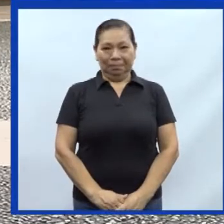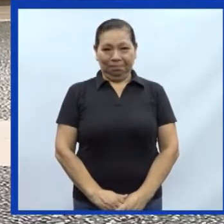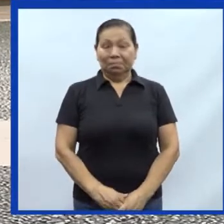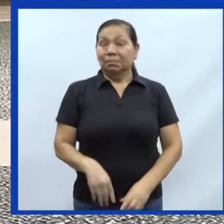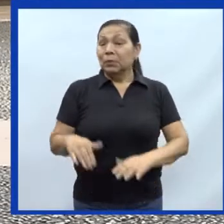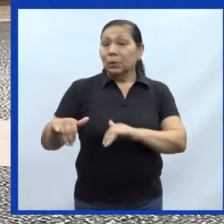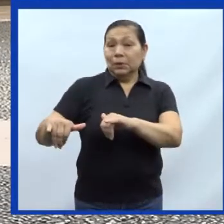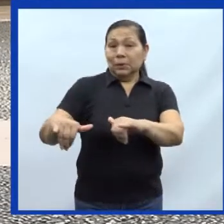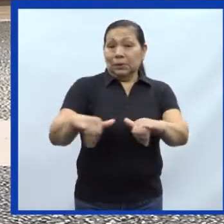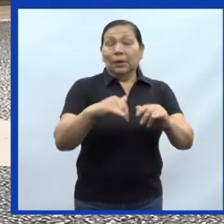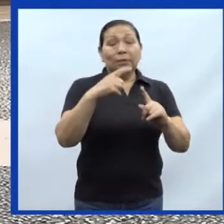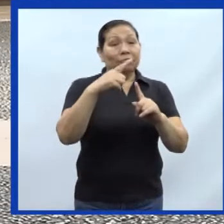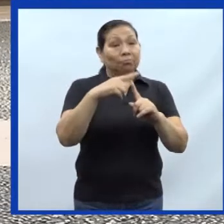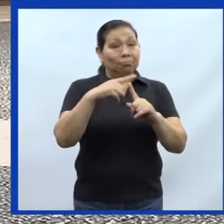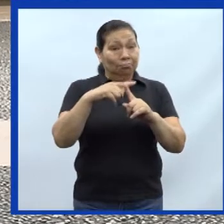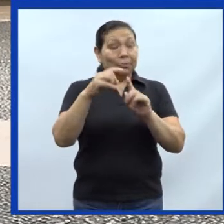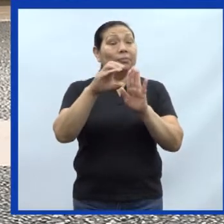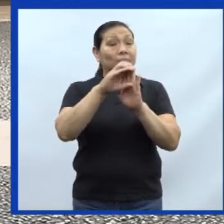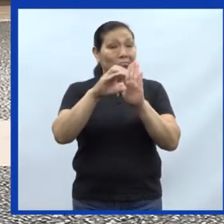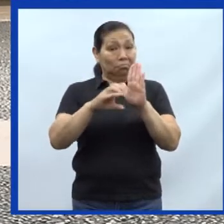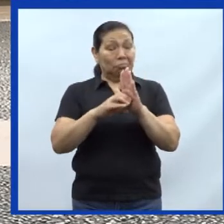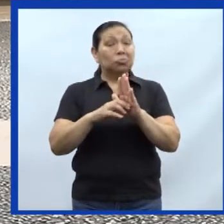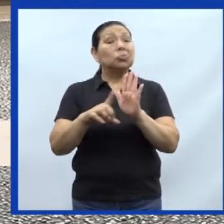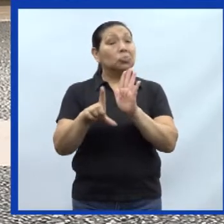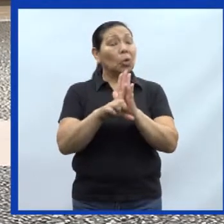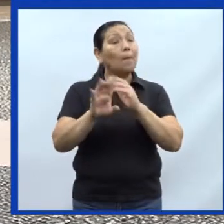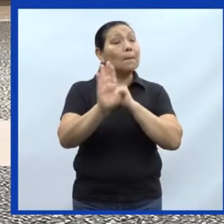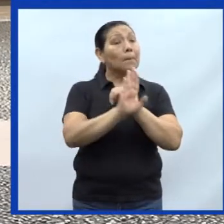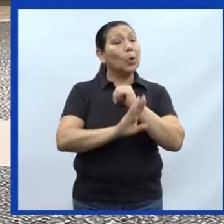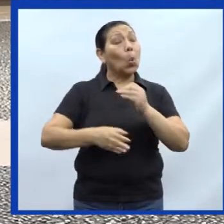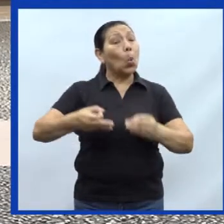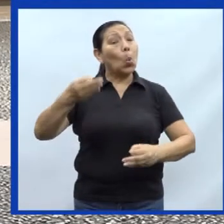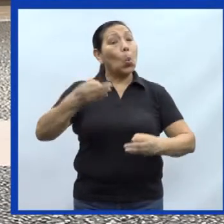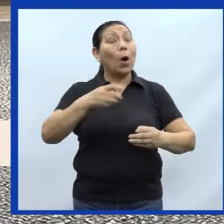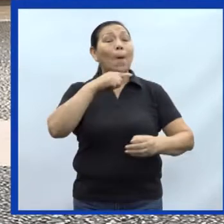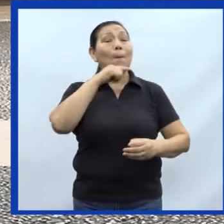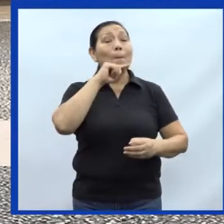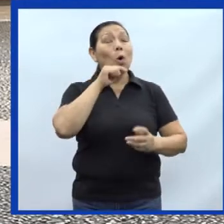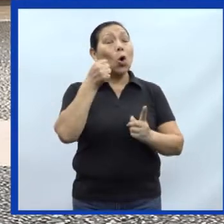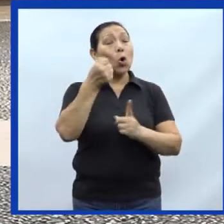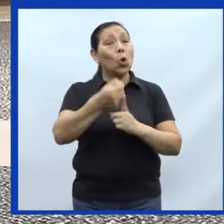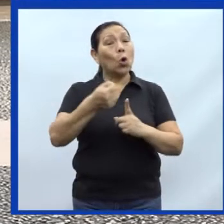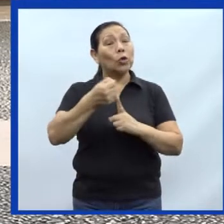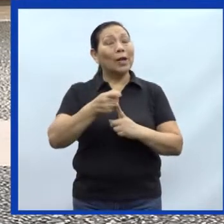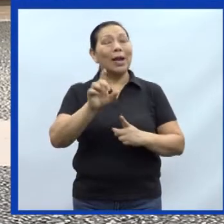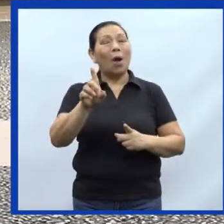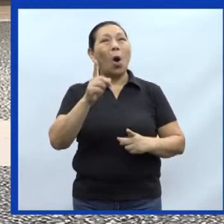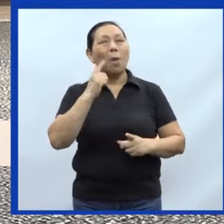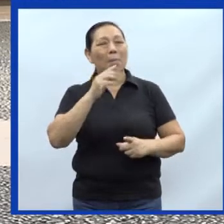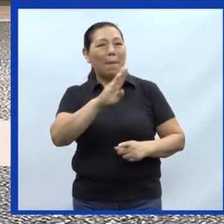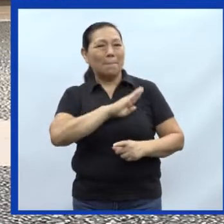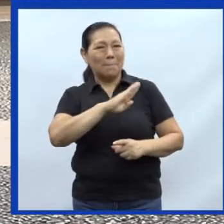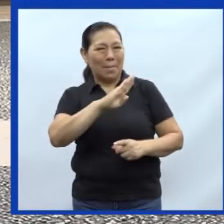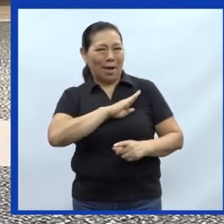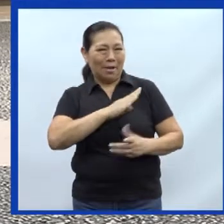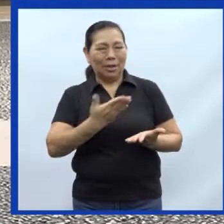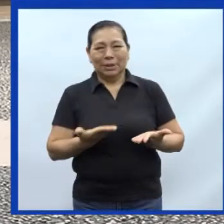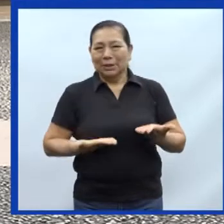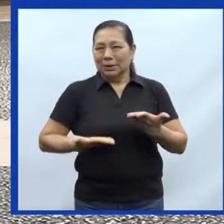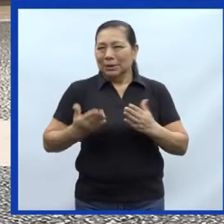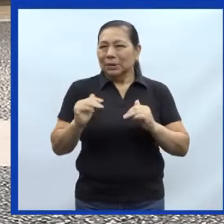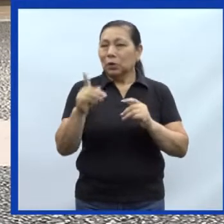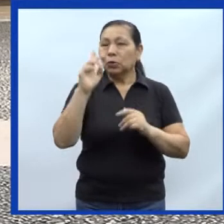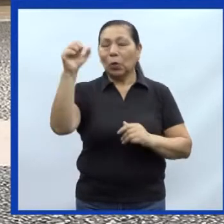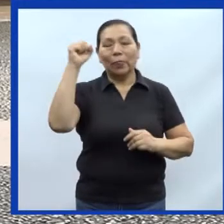Por unanimidad, el tribunal ratificó la legalidad de las medidas de protección judicial de mujeres en contra de sus agresores, reconociendo así la plena vigencia